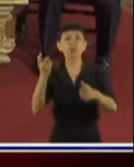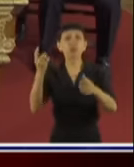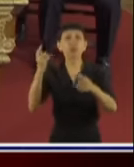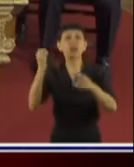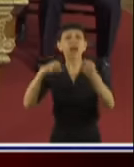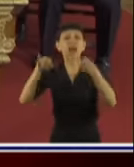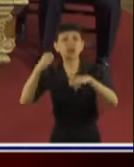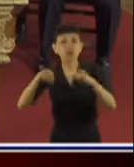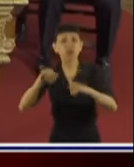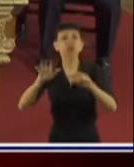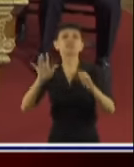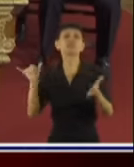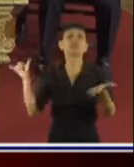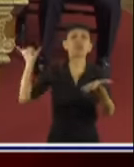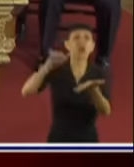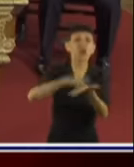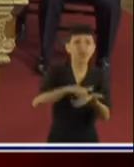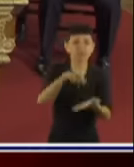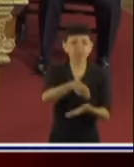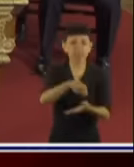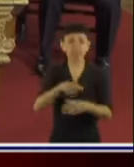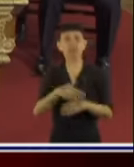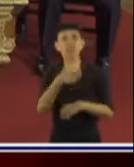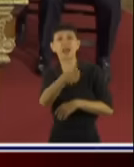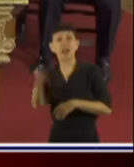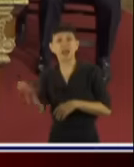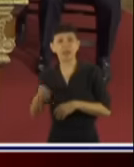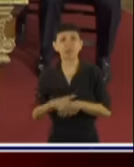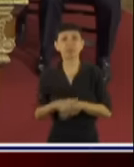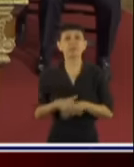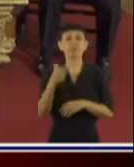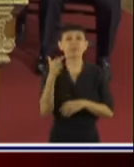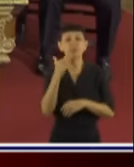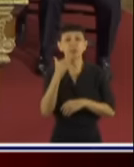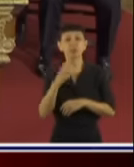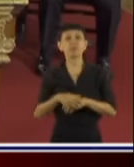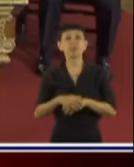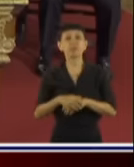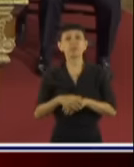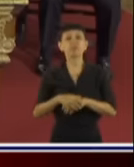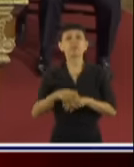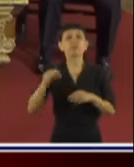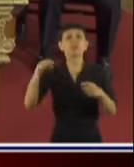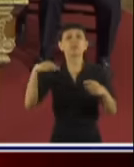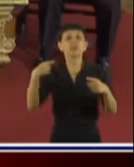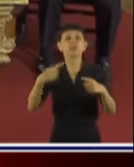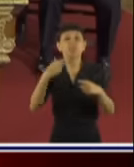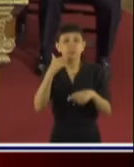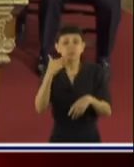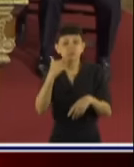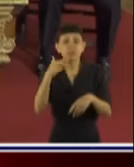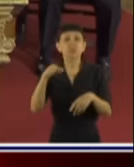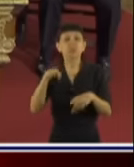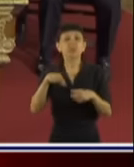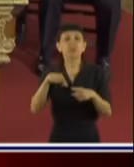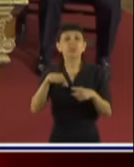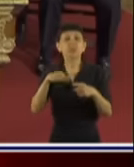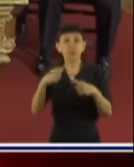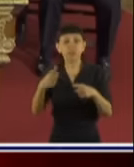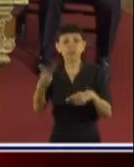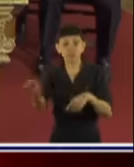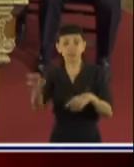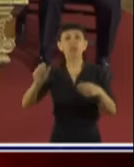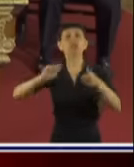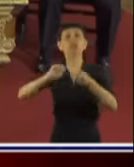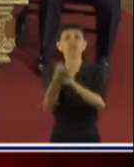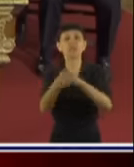Pero incluso no había DNU en ese momento, porque el DNU surge con la reforma del 94, claro, así claro. Que es otra cosa. Bien.